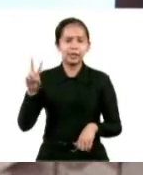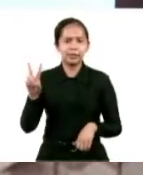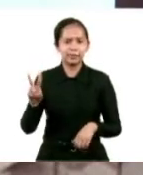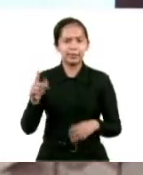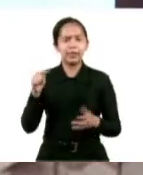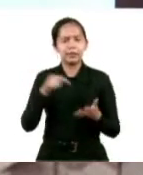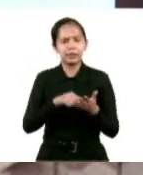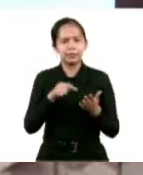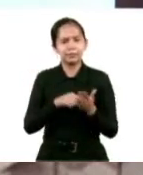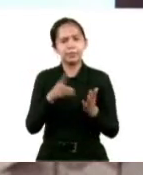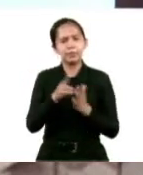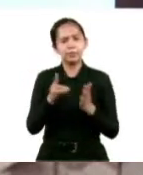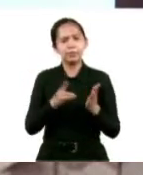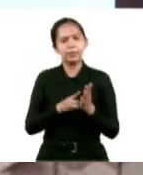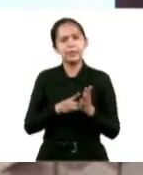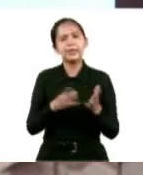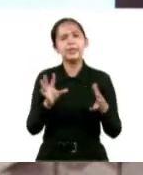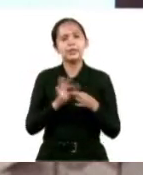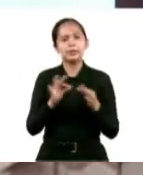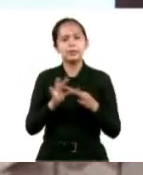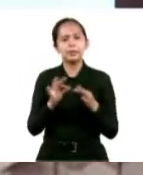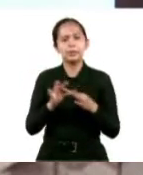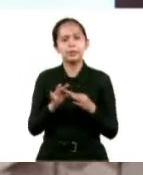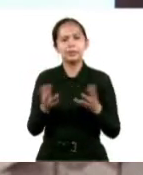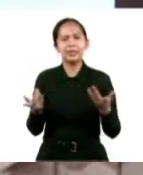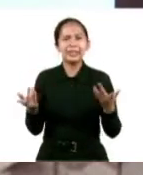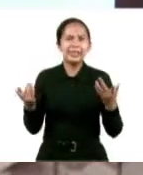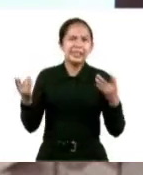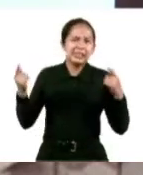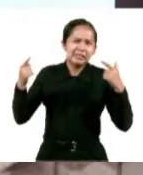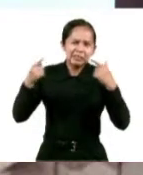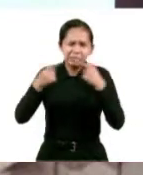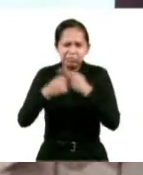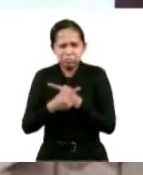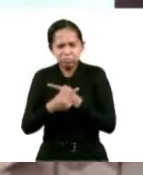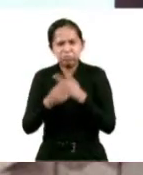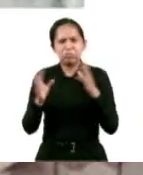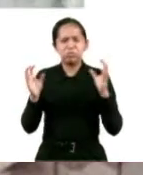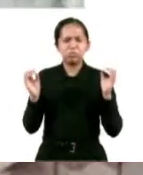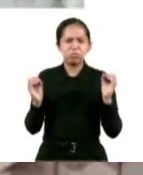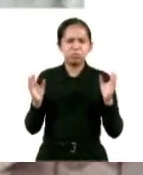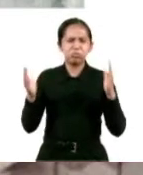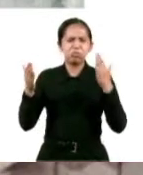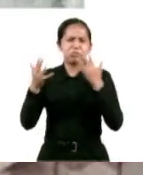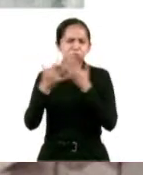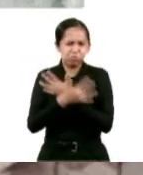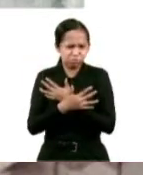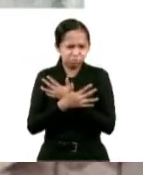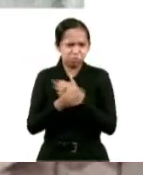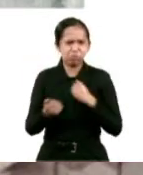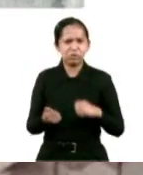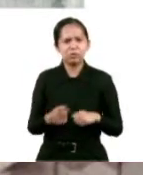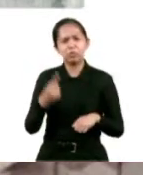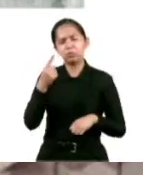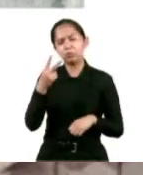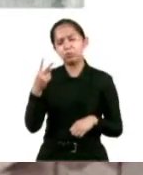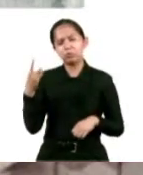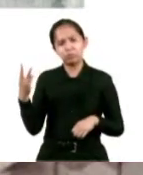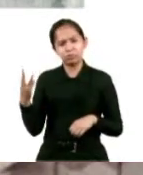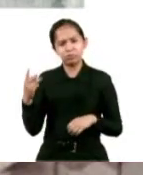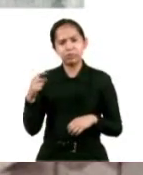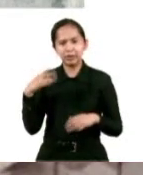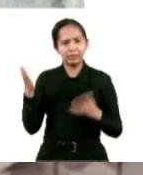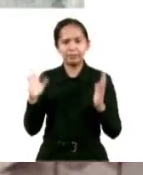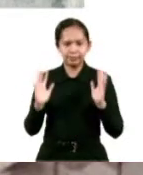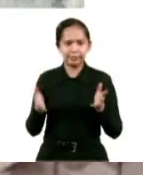que presenta inconsistencias, contradicciones con los reportes 1 y 2 que acabo de mencionar. Lo